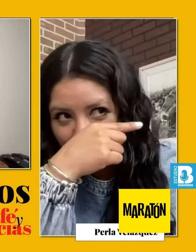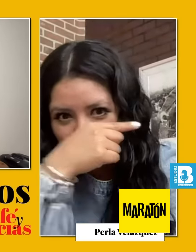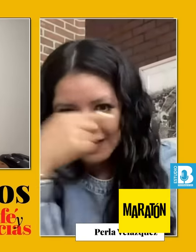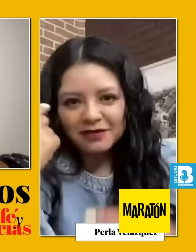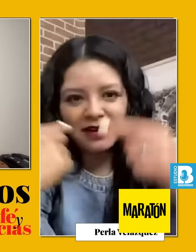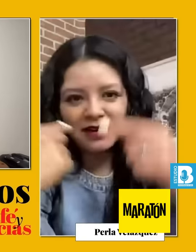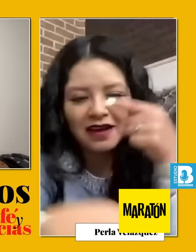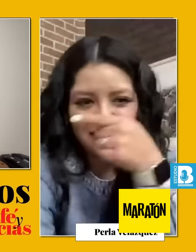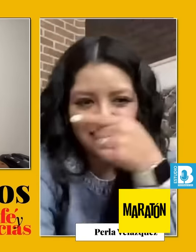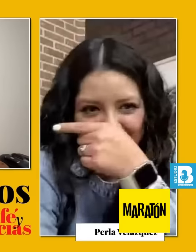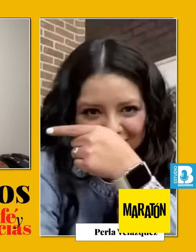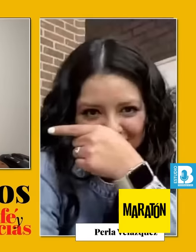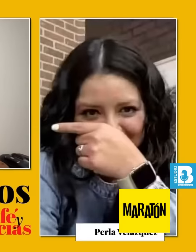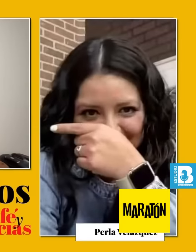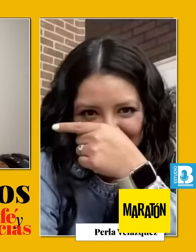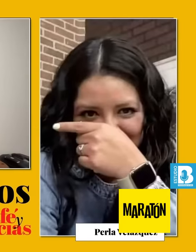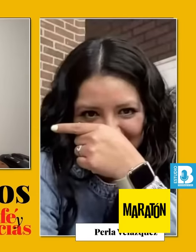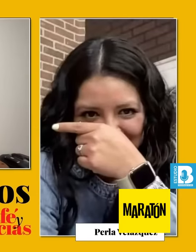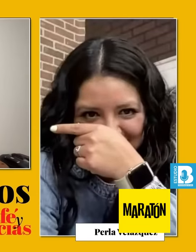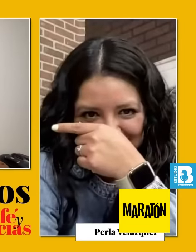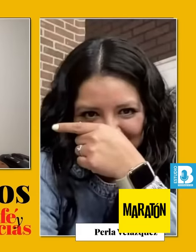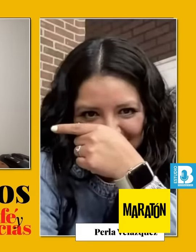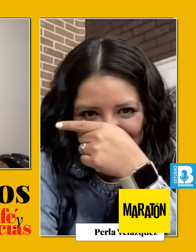quién del otro